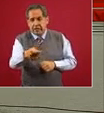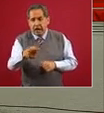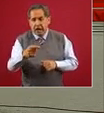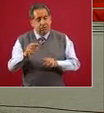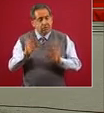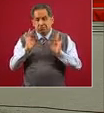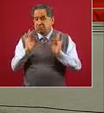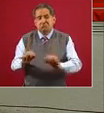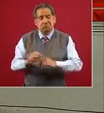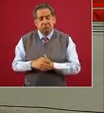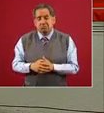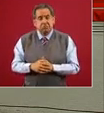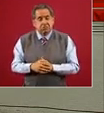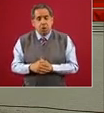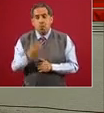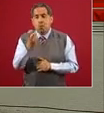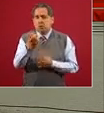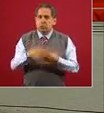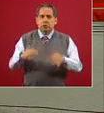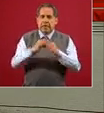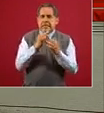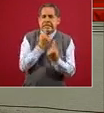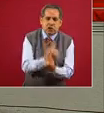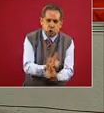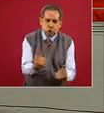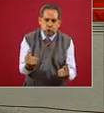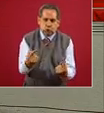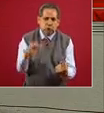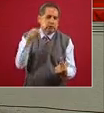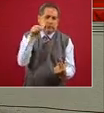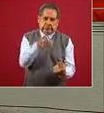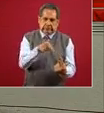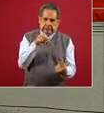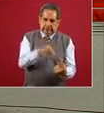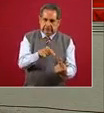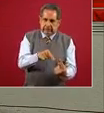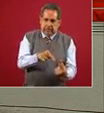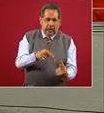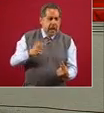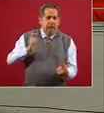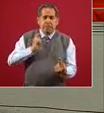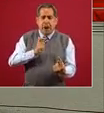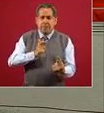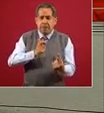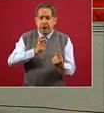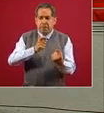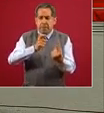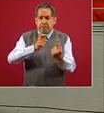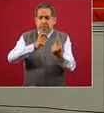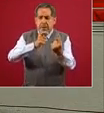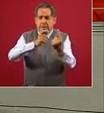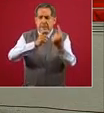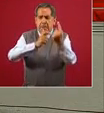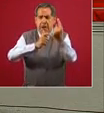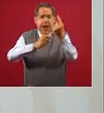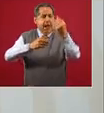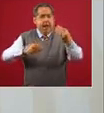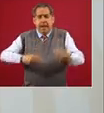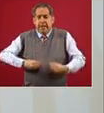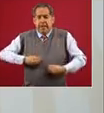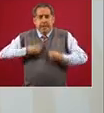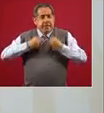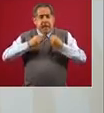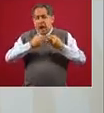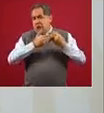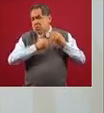empezando con los niños, porque a ellos los vamos a alcanzar a acompañar toda su vida. Y bueno,